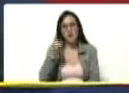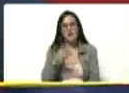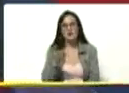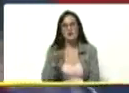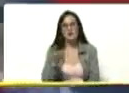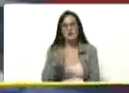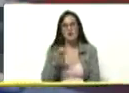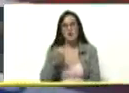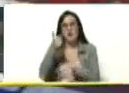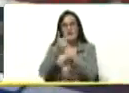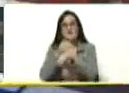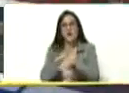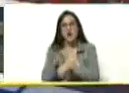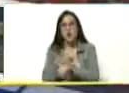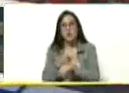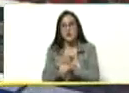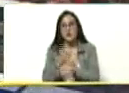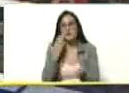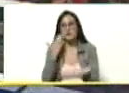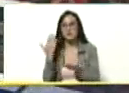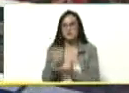nación.